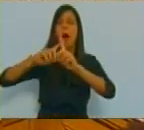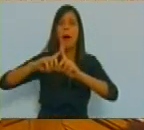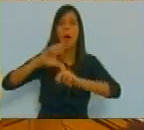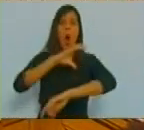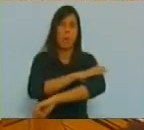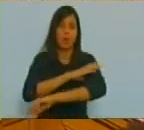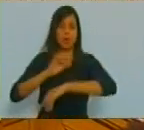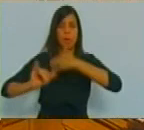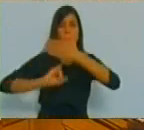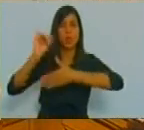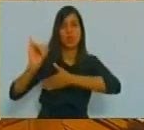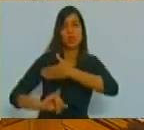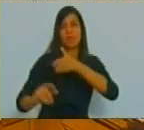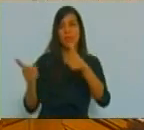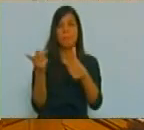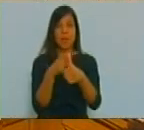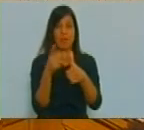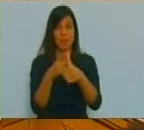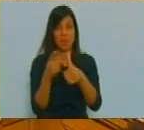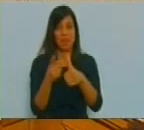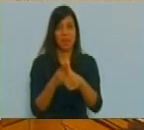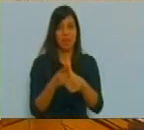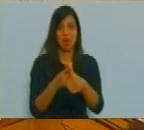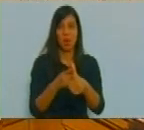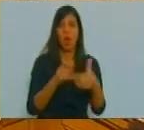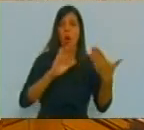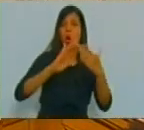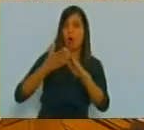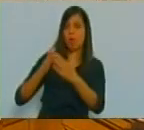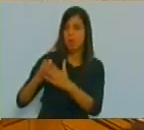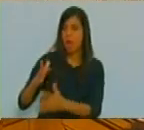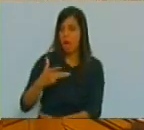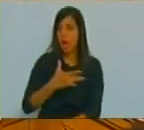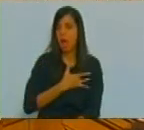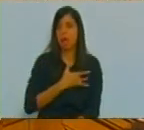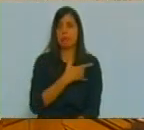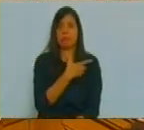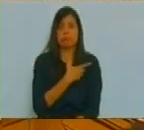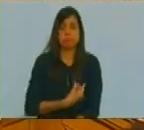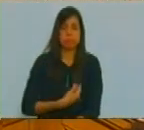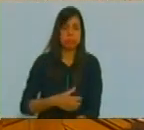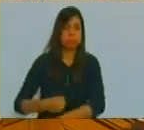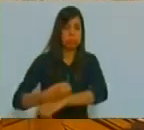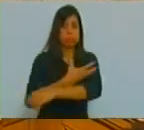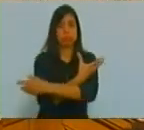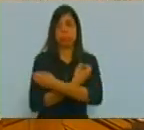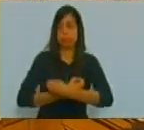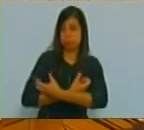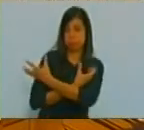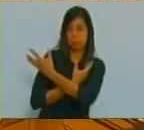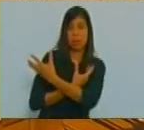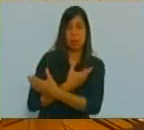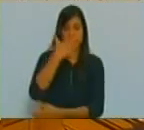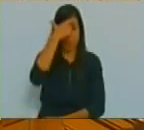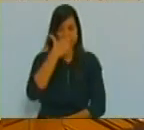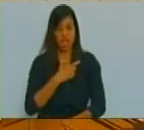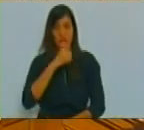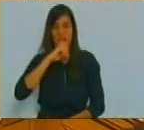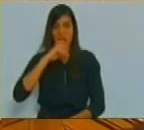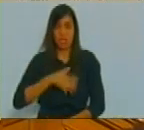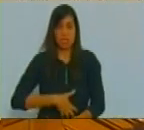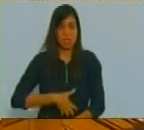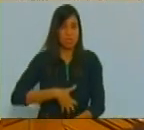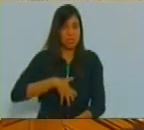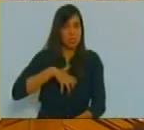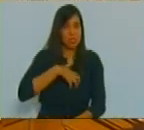razón primero generar crispación en la sociedad segundo indignación y como esa